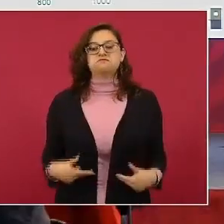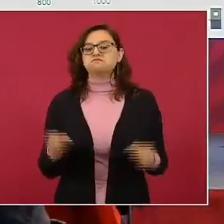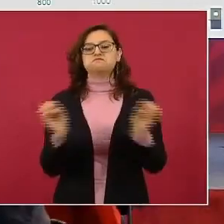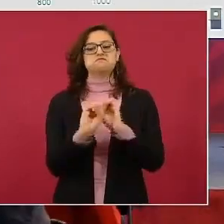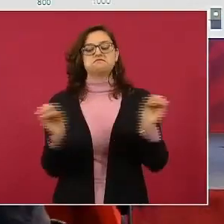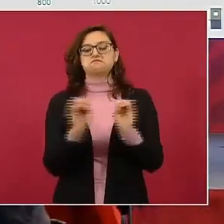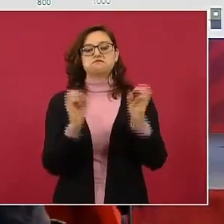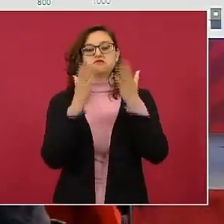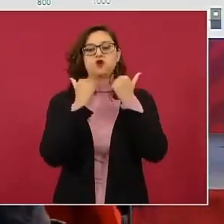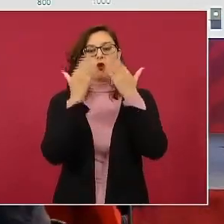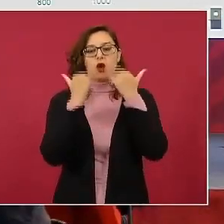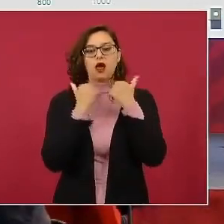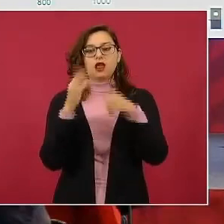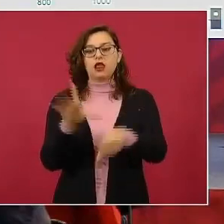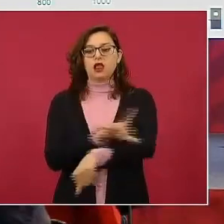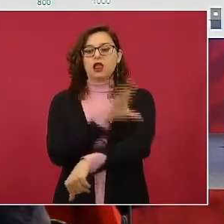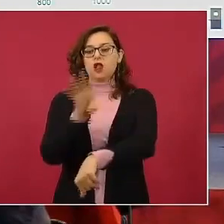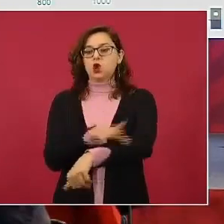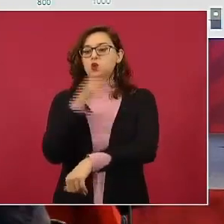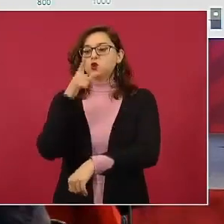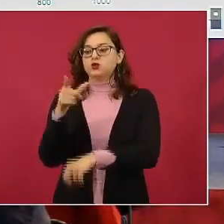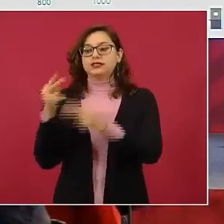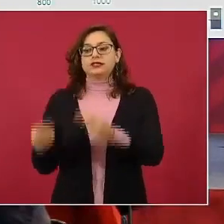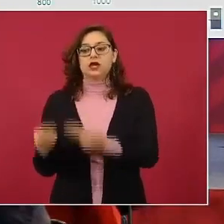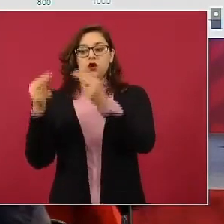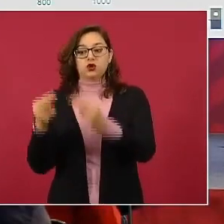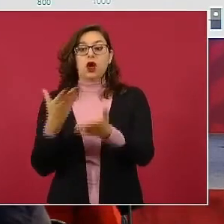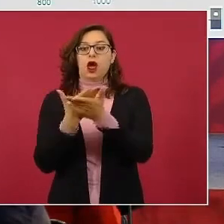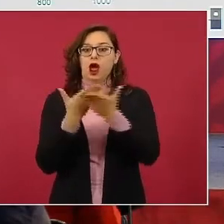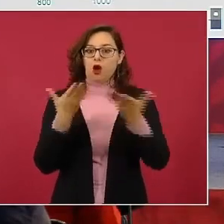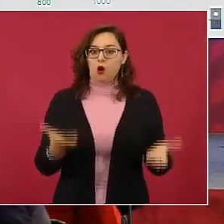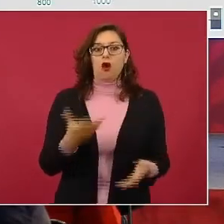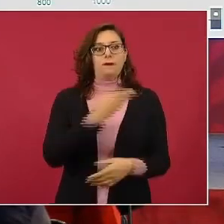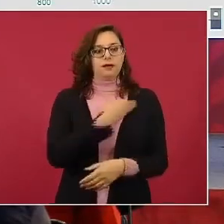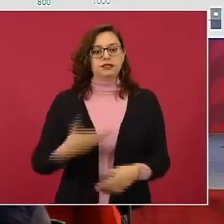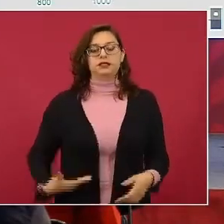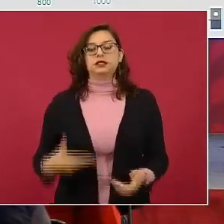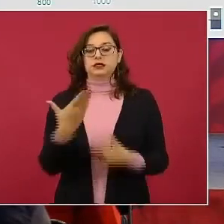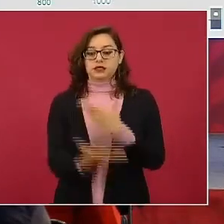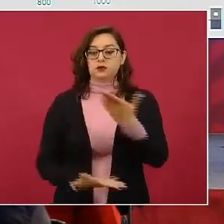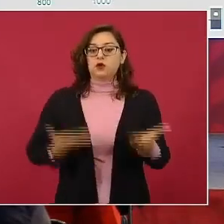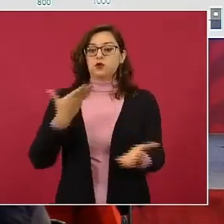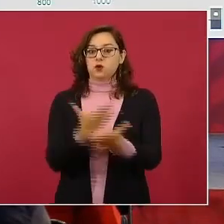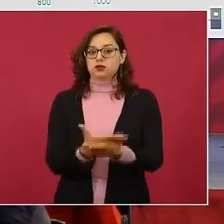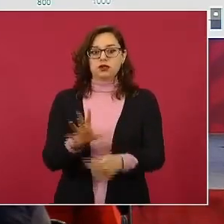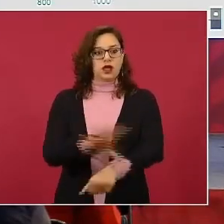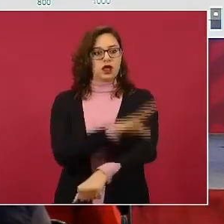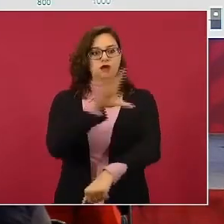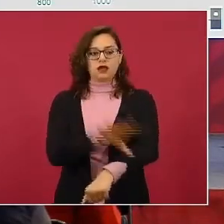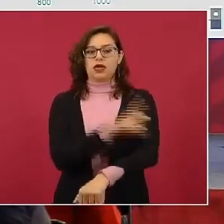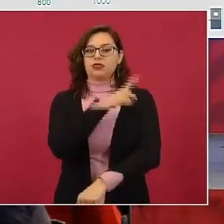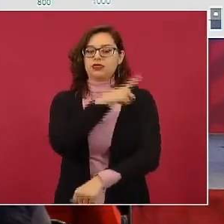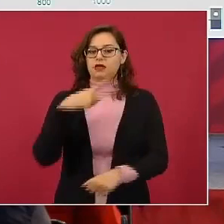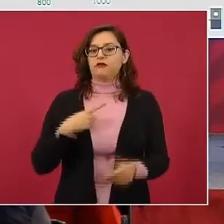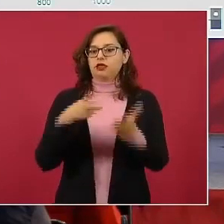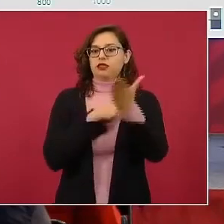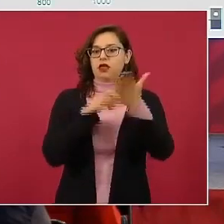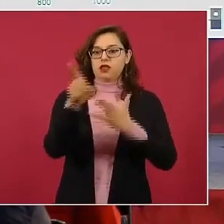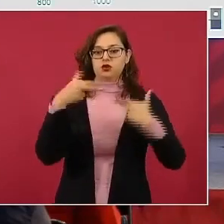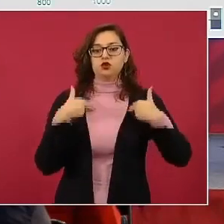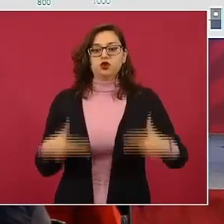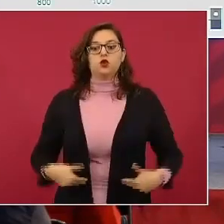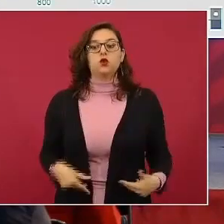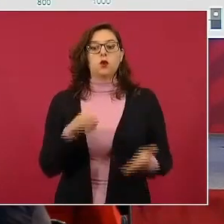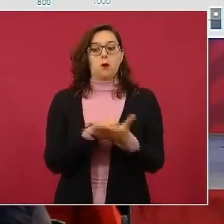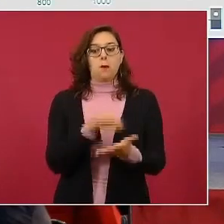señor presidente, que no solo garantizaría que esto se tiene que quitar, sino que las tarifas para la población, para los